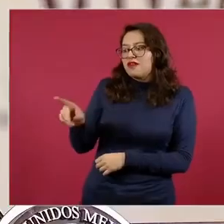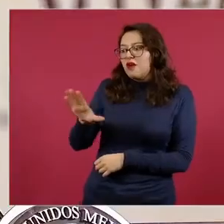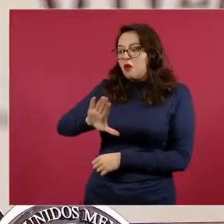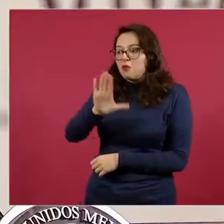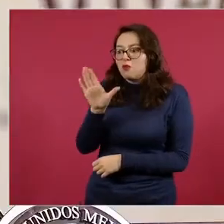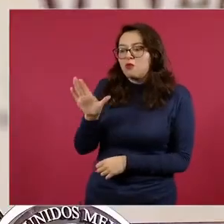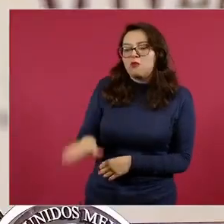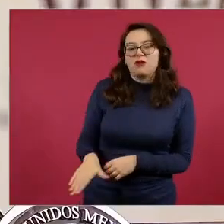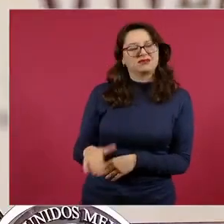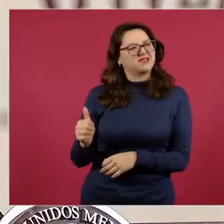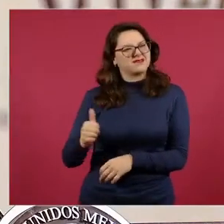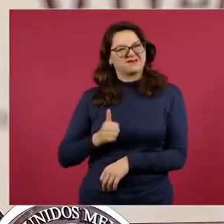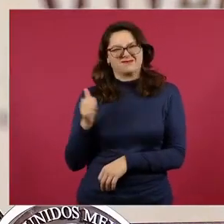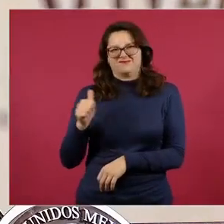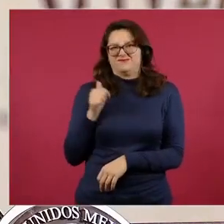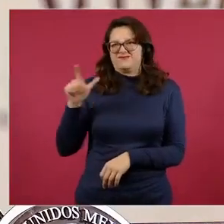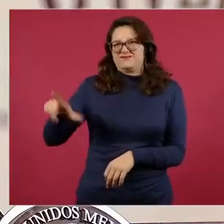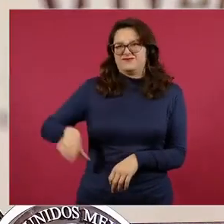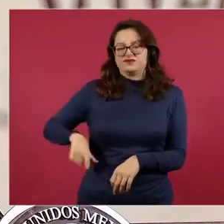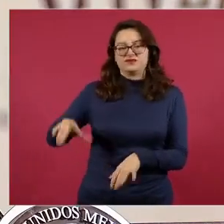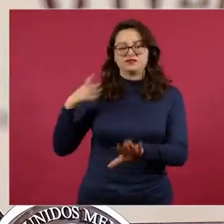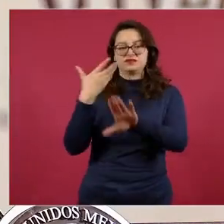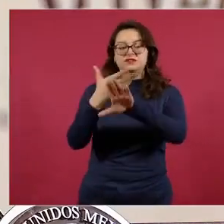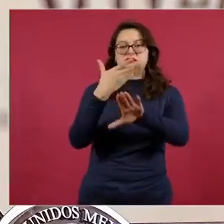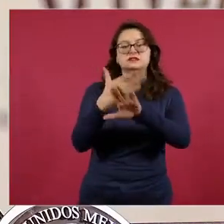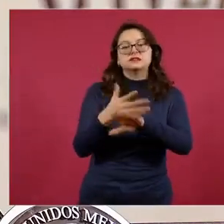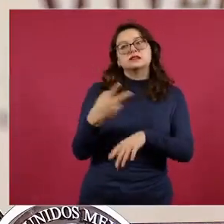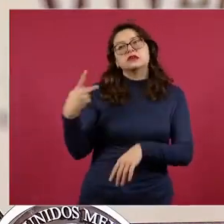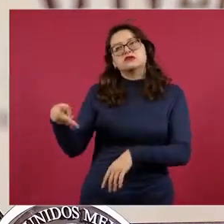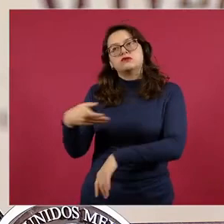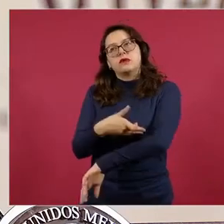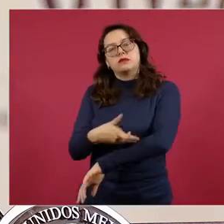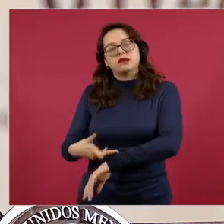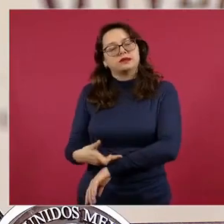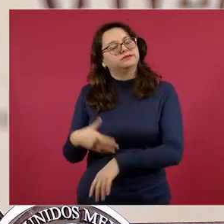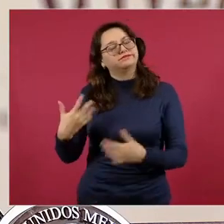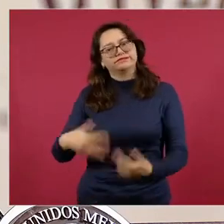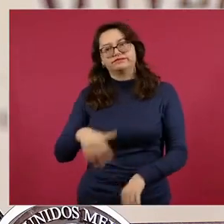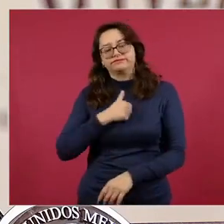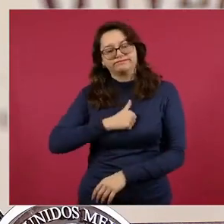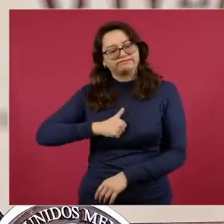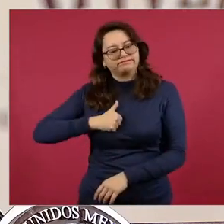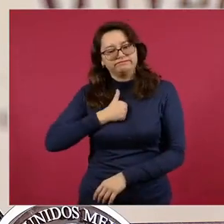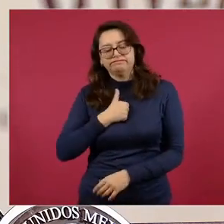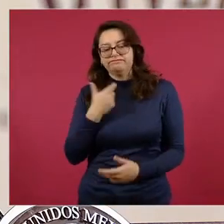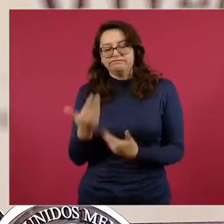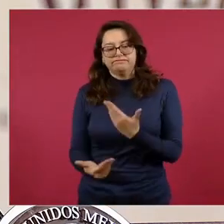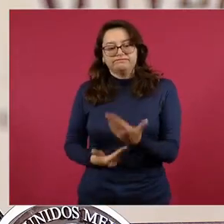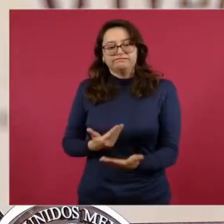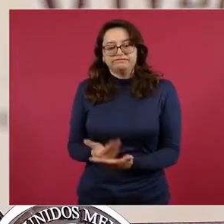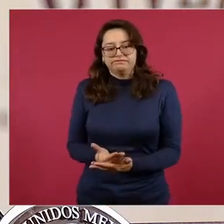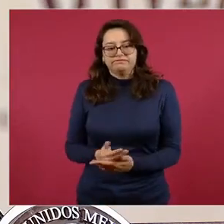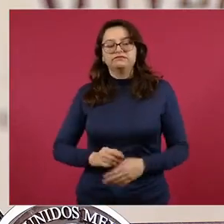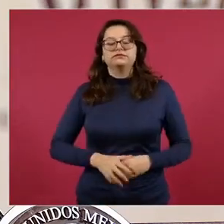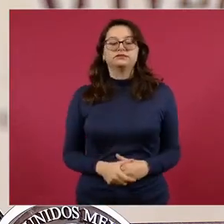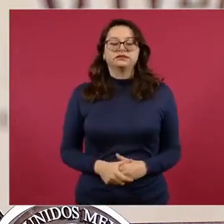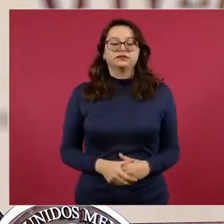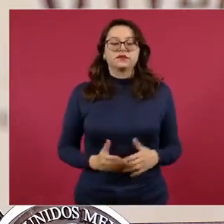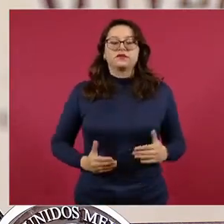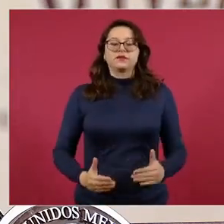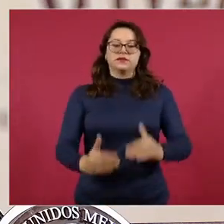una persona a quien a su familia les mandamos nuestras más sinceras condolencias. Vamos con la siguiente.